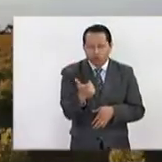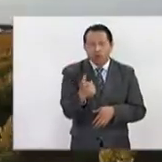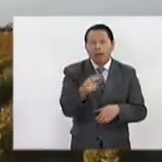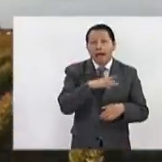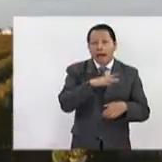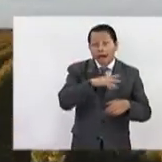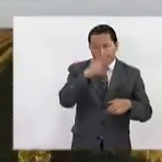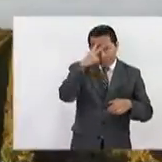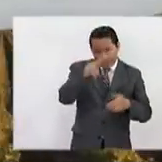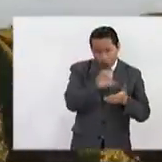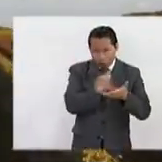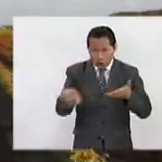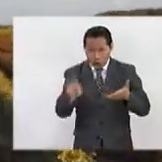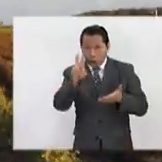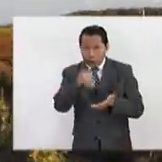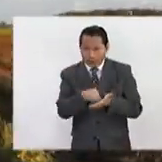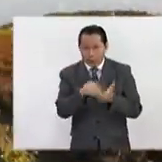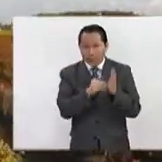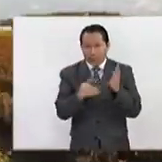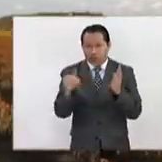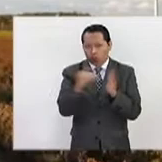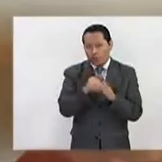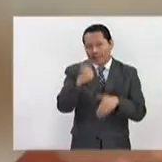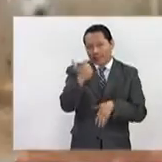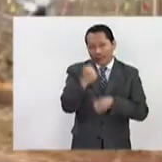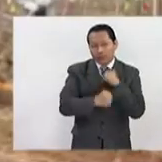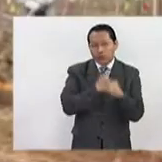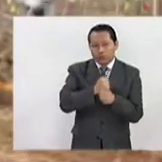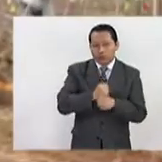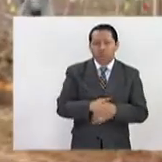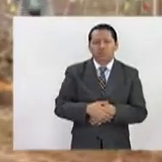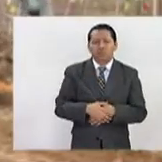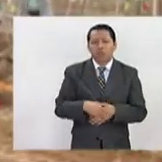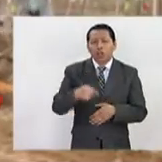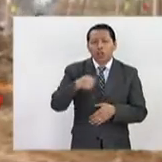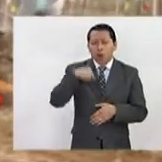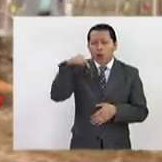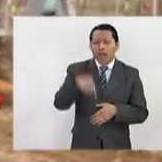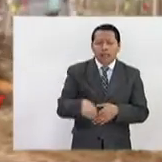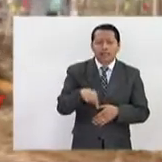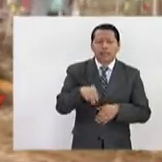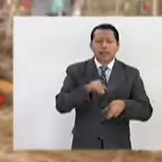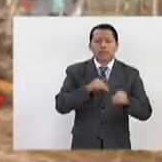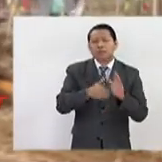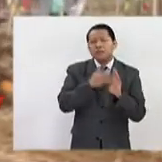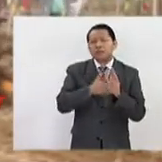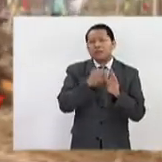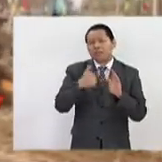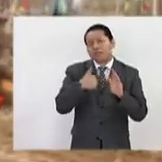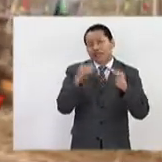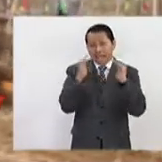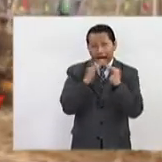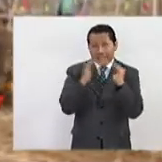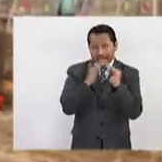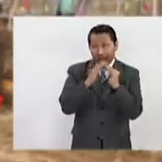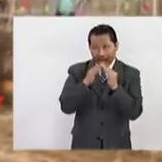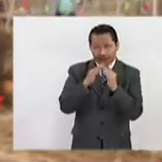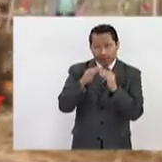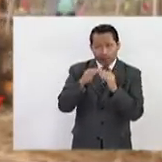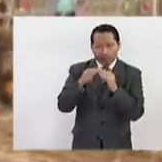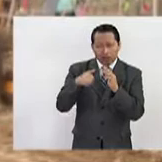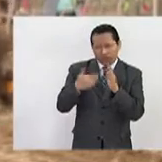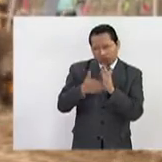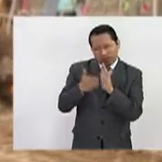remesas ascienden a 2.000 millones de pesos al año. De acá construí mi hogar, lo que es mi casa. Me